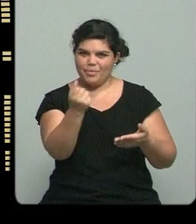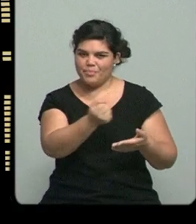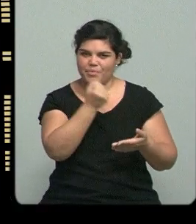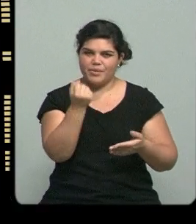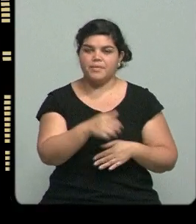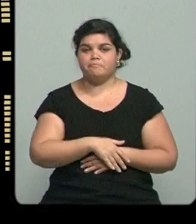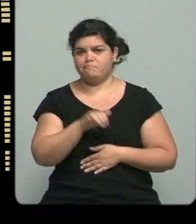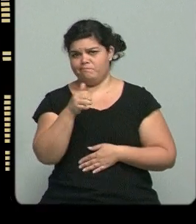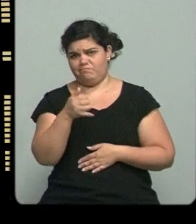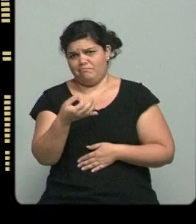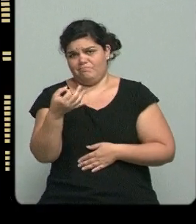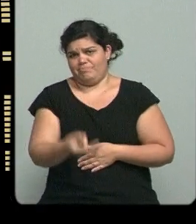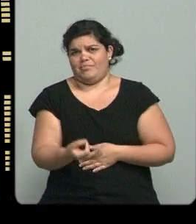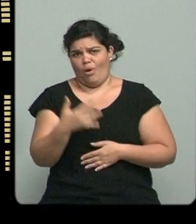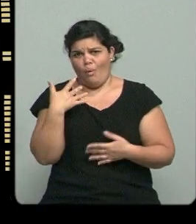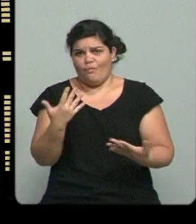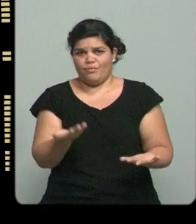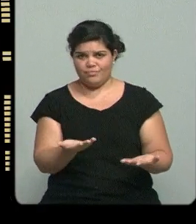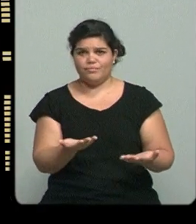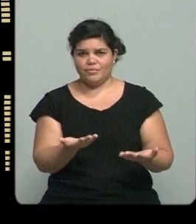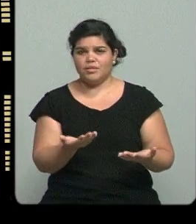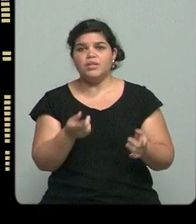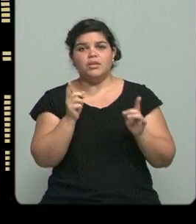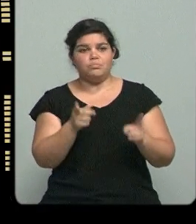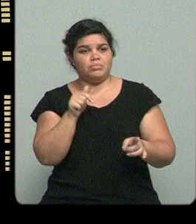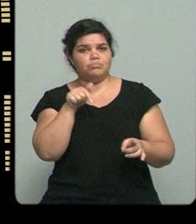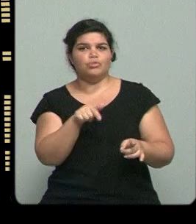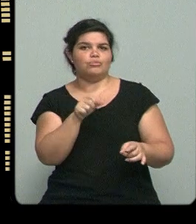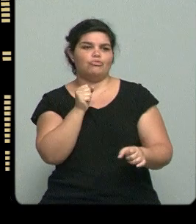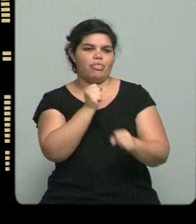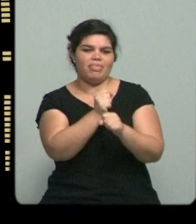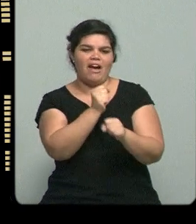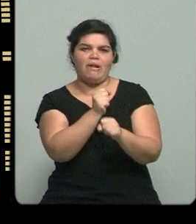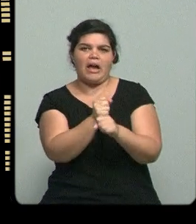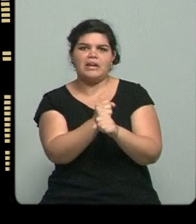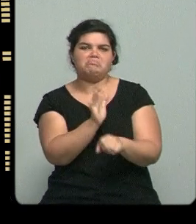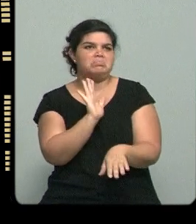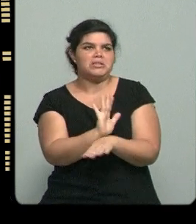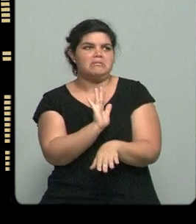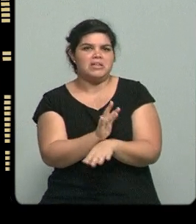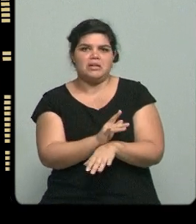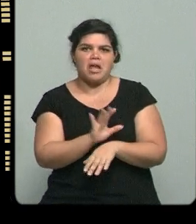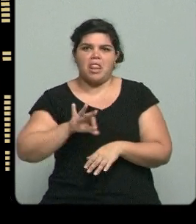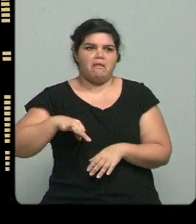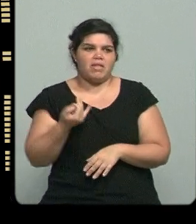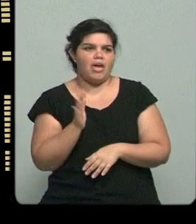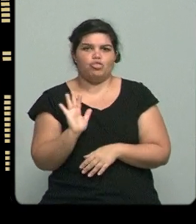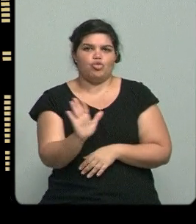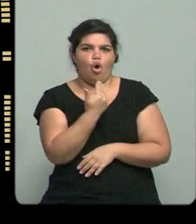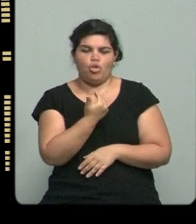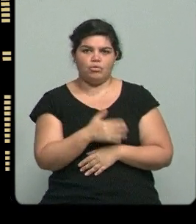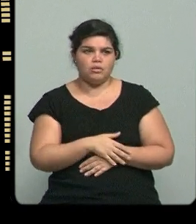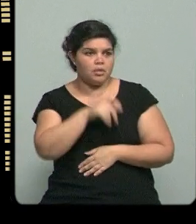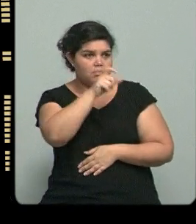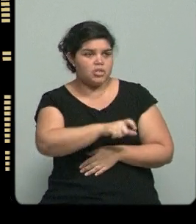porque Claudia, esto de trabajar está implícito en la vida de todas las personas, ¿no? Sí. Y las personas